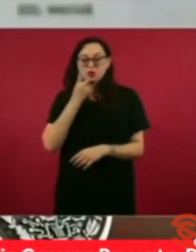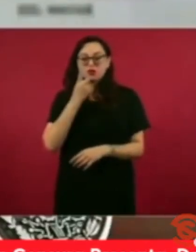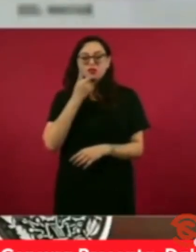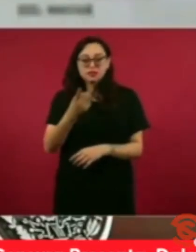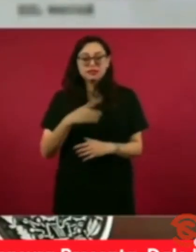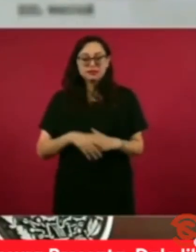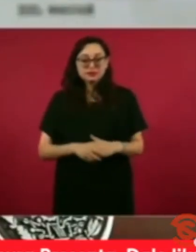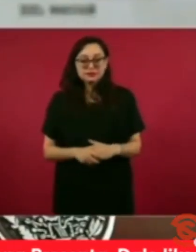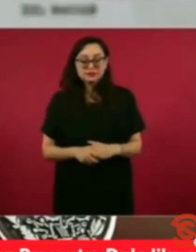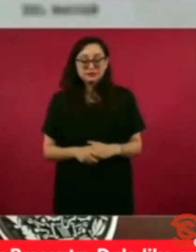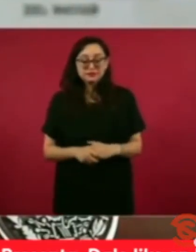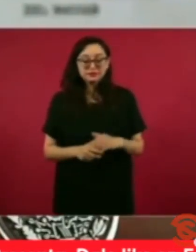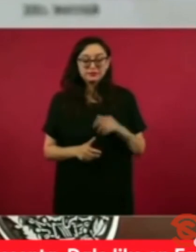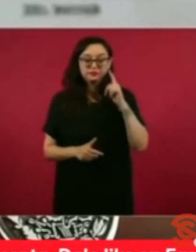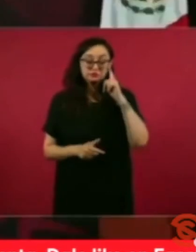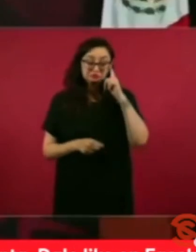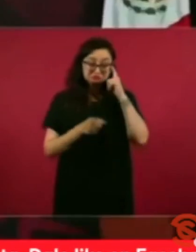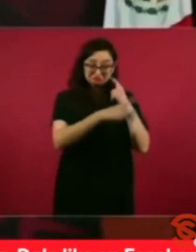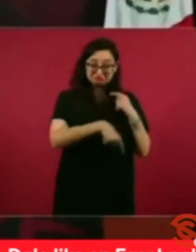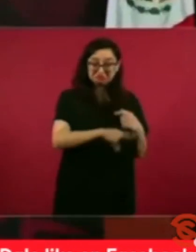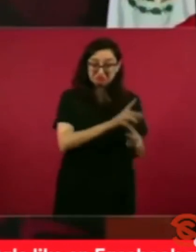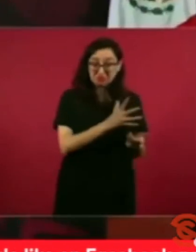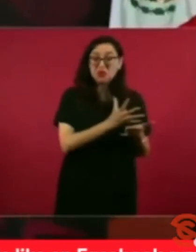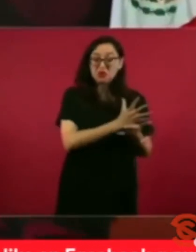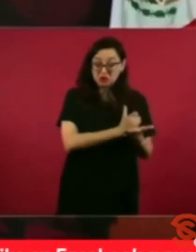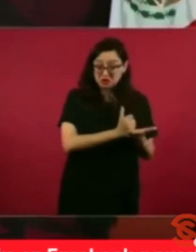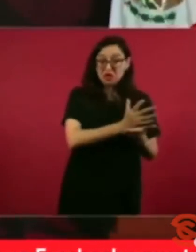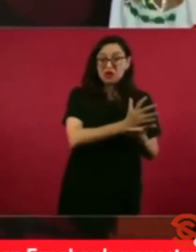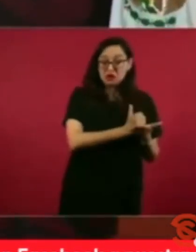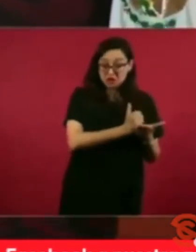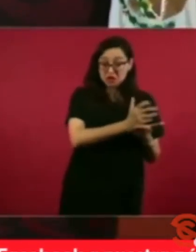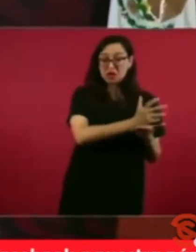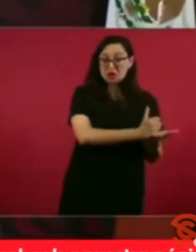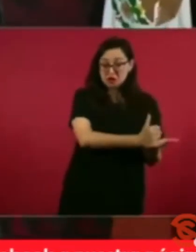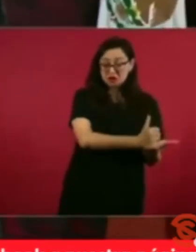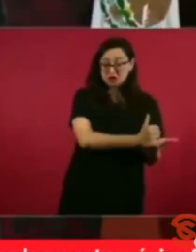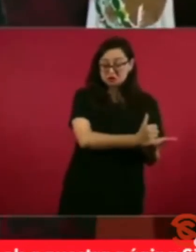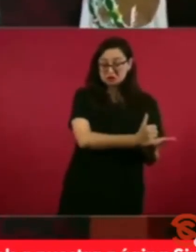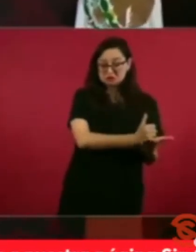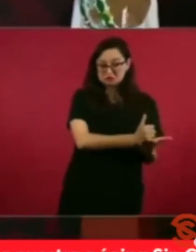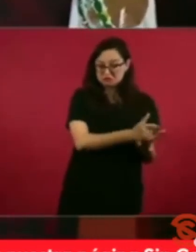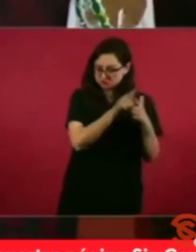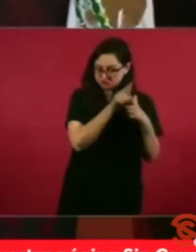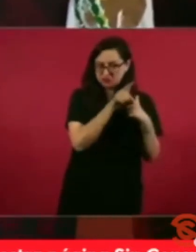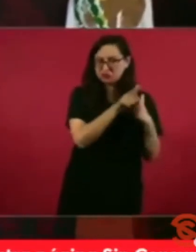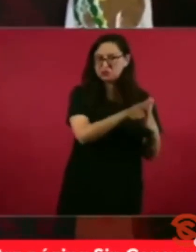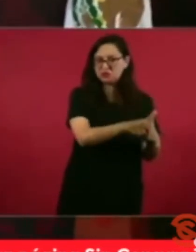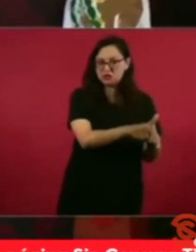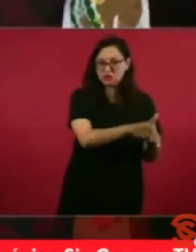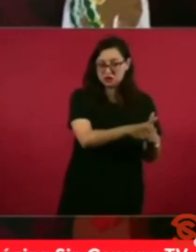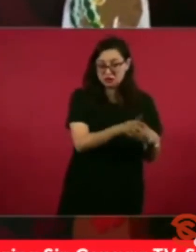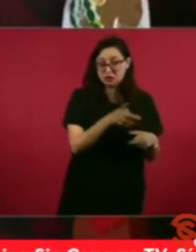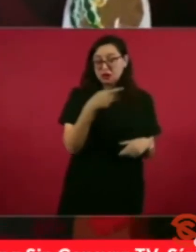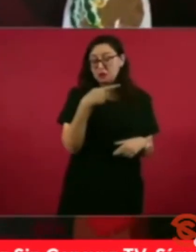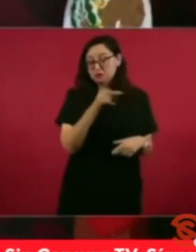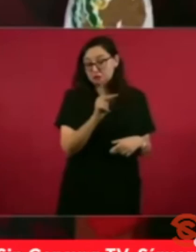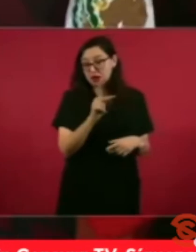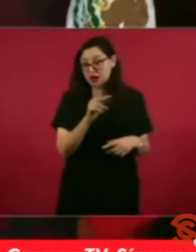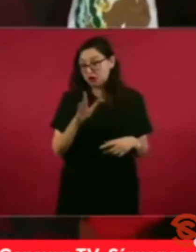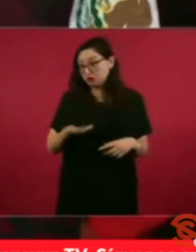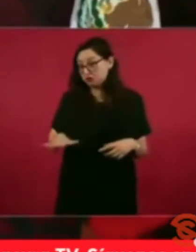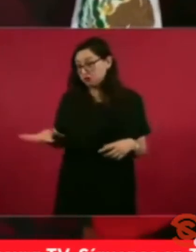las utilidades de empresarios y banqueros se redujo en México, porque le fue bien